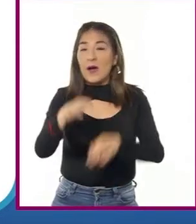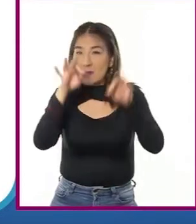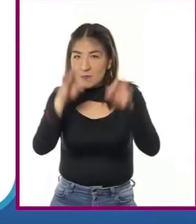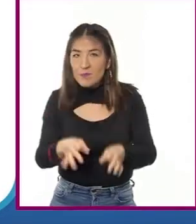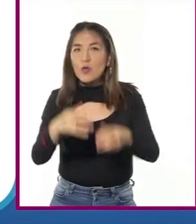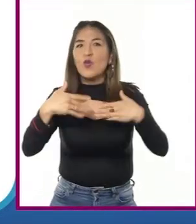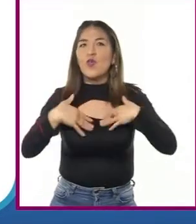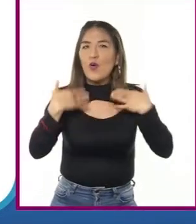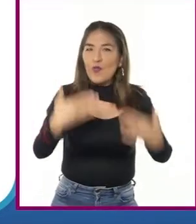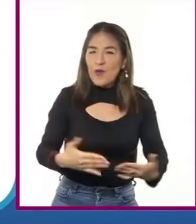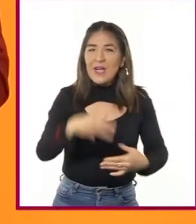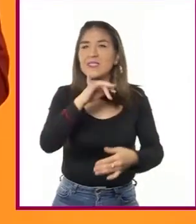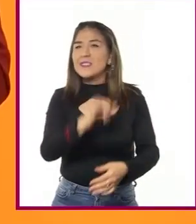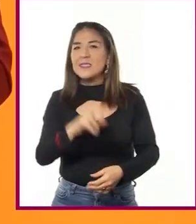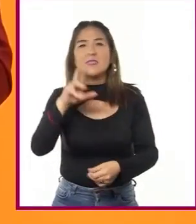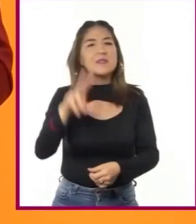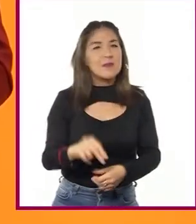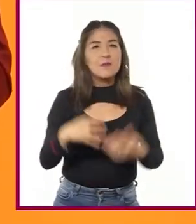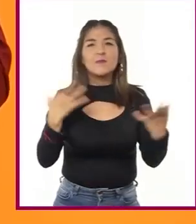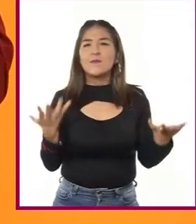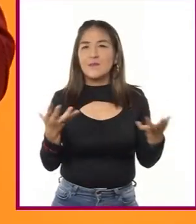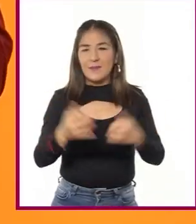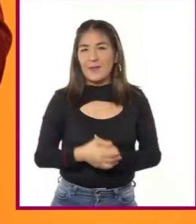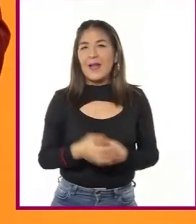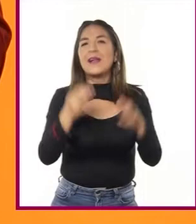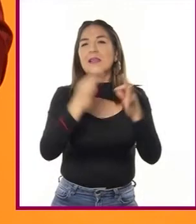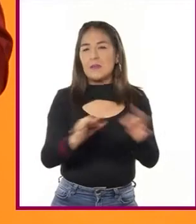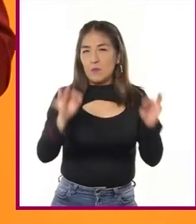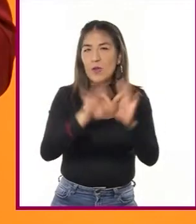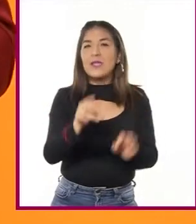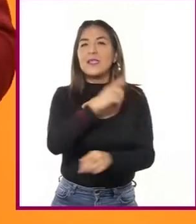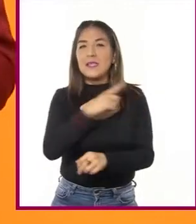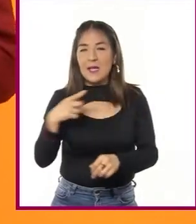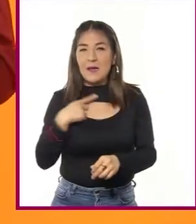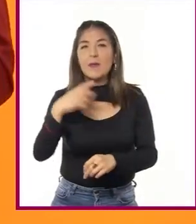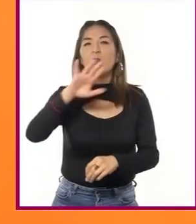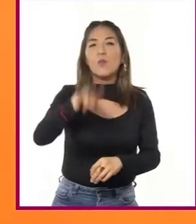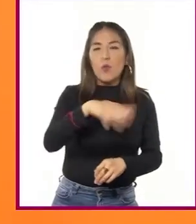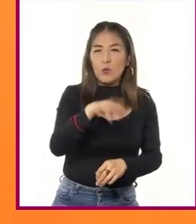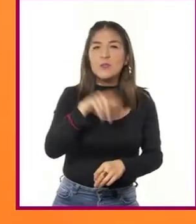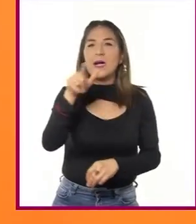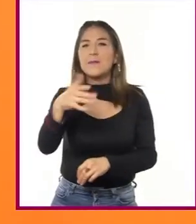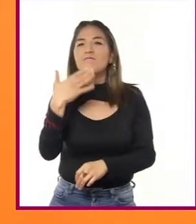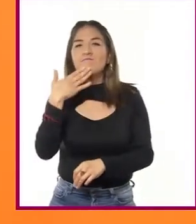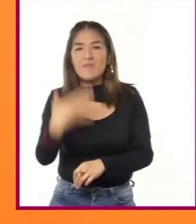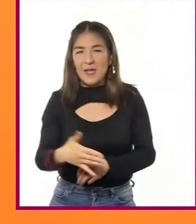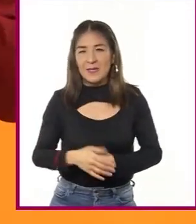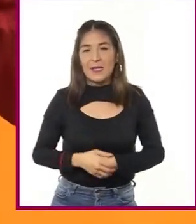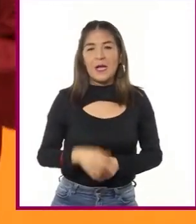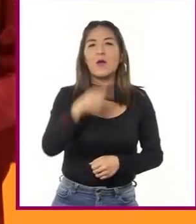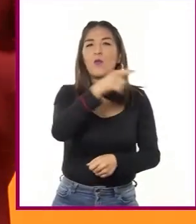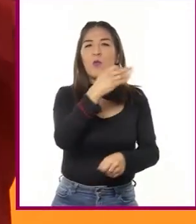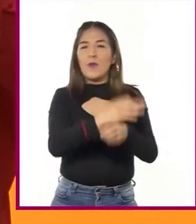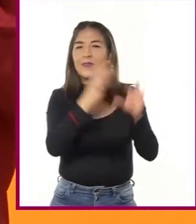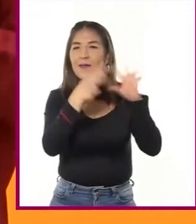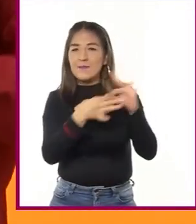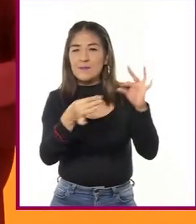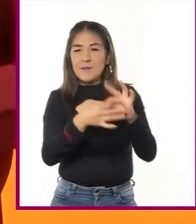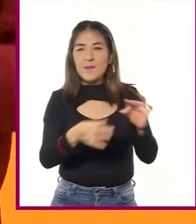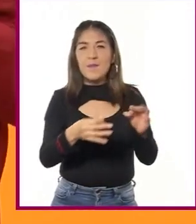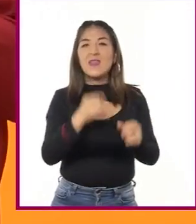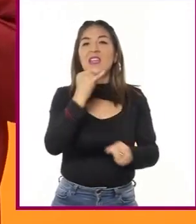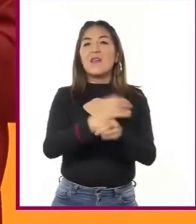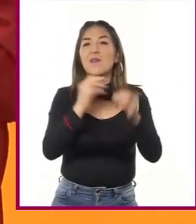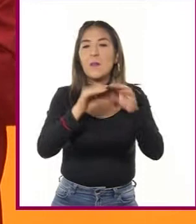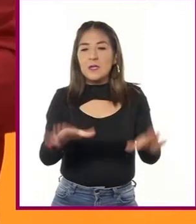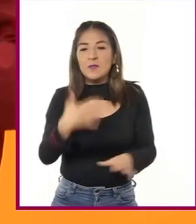y cuáles no? Es muy importante realizar búsquedas, como bien mencionas, en fuentes que son